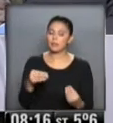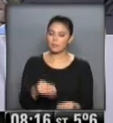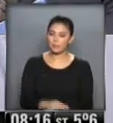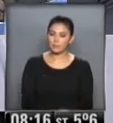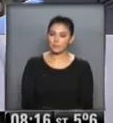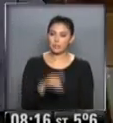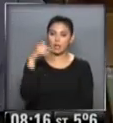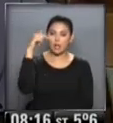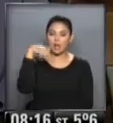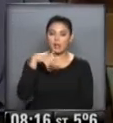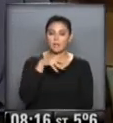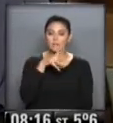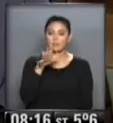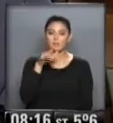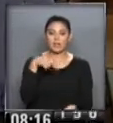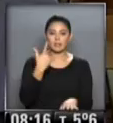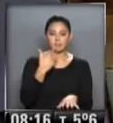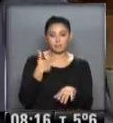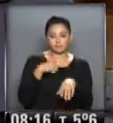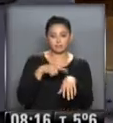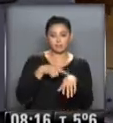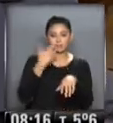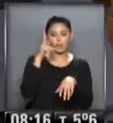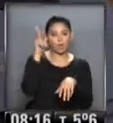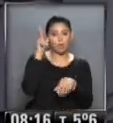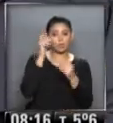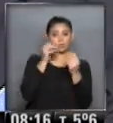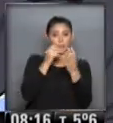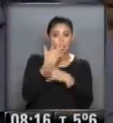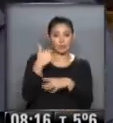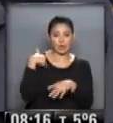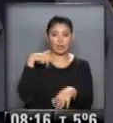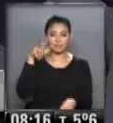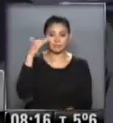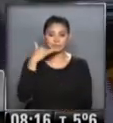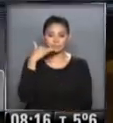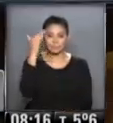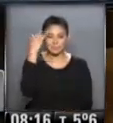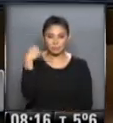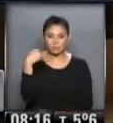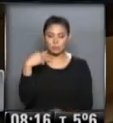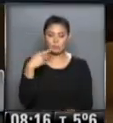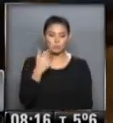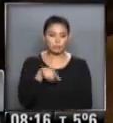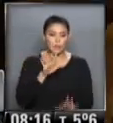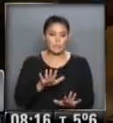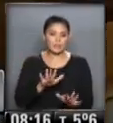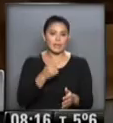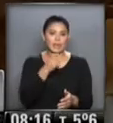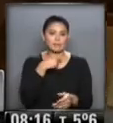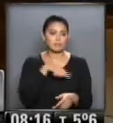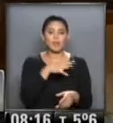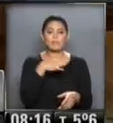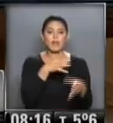Patricia, a 15 minutos de la hora en que supuestamente se tenía que llevar a cabo este desalojo, no se ha hecho presente